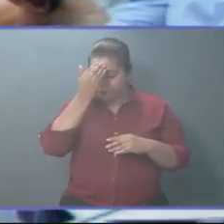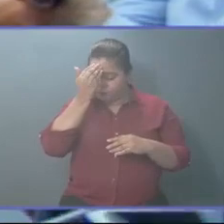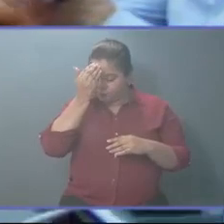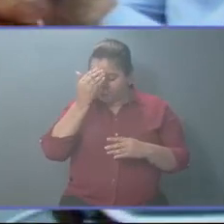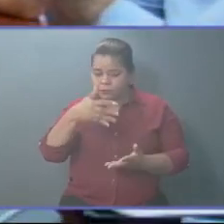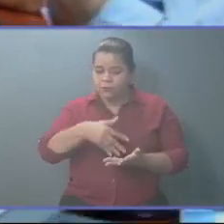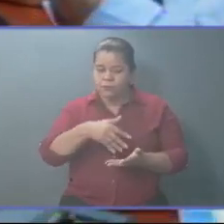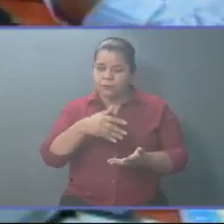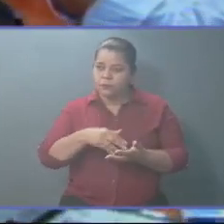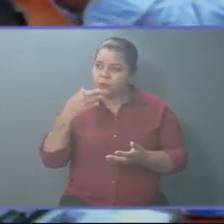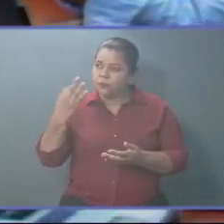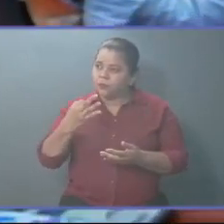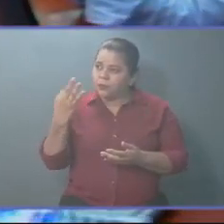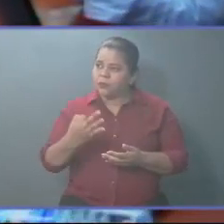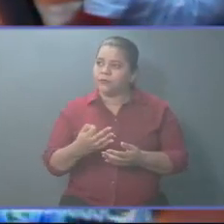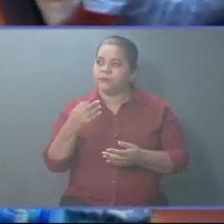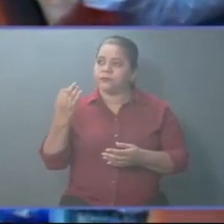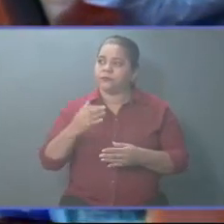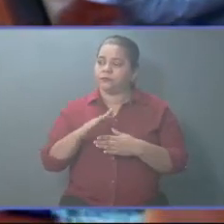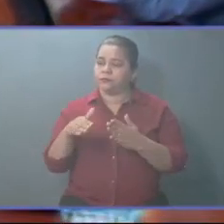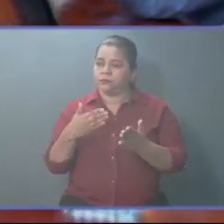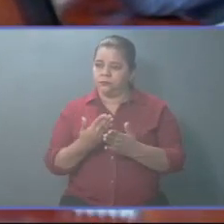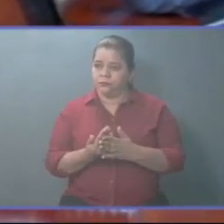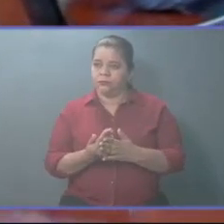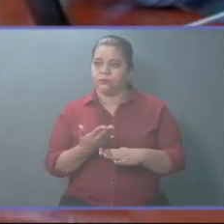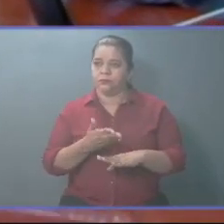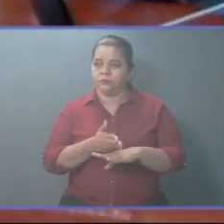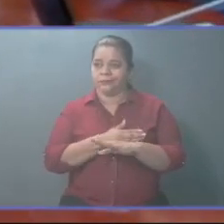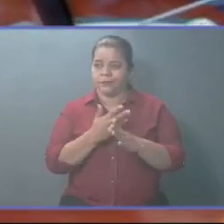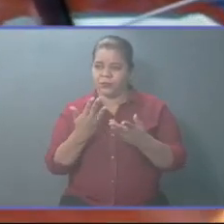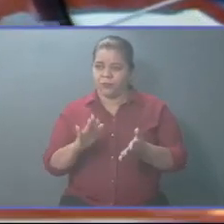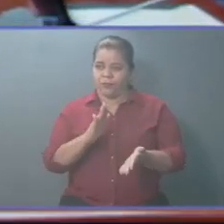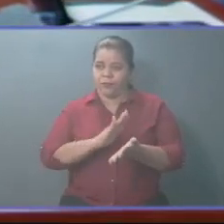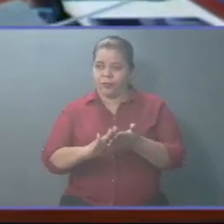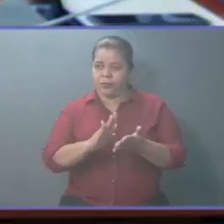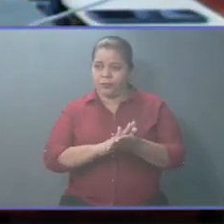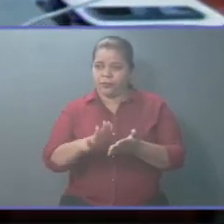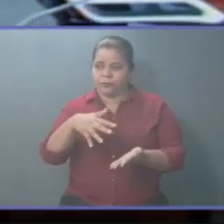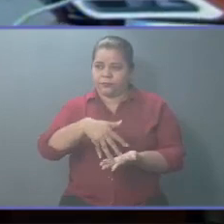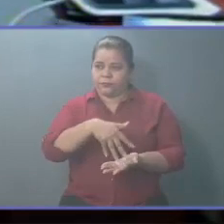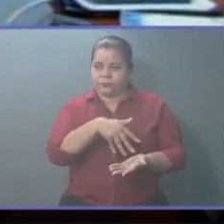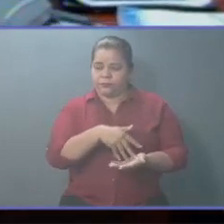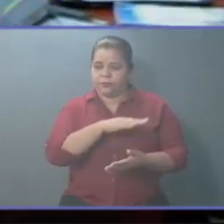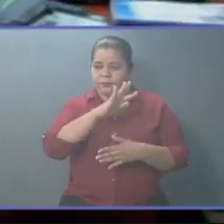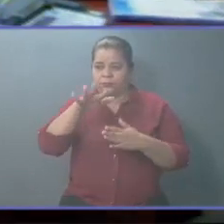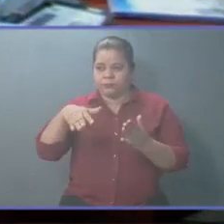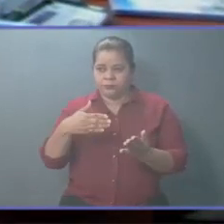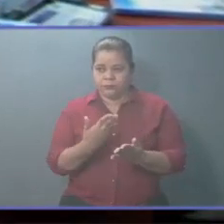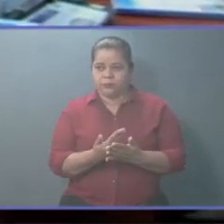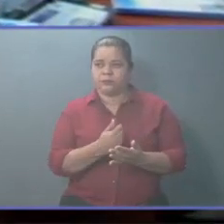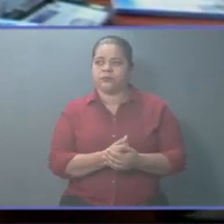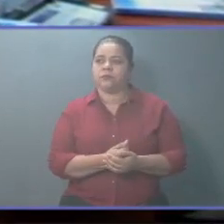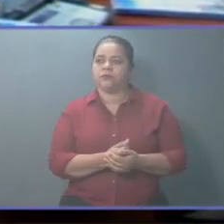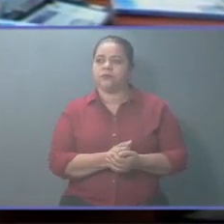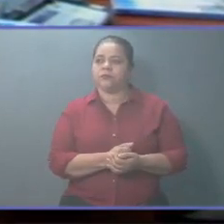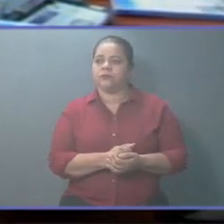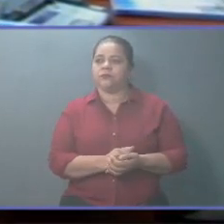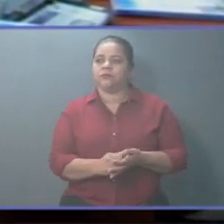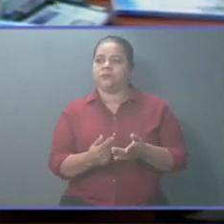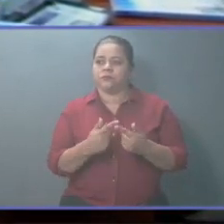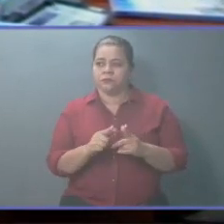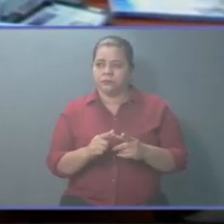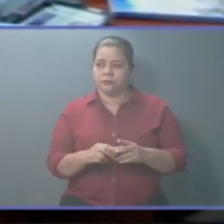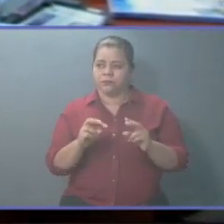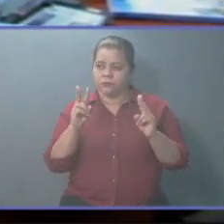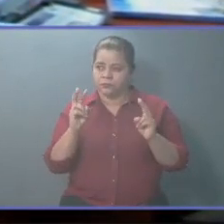Son préstamos sagrados, decimos nosotros, porque los va a pagar el pueblo, lógicamente, todos y todas. Una deuda